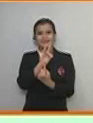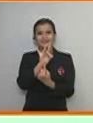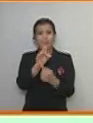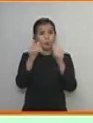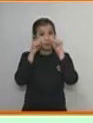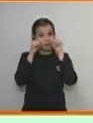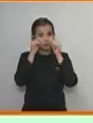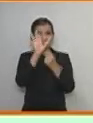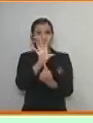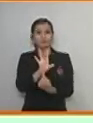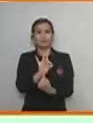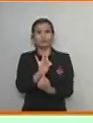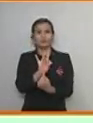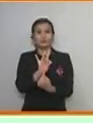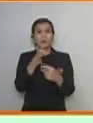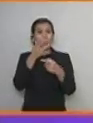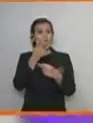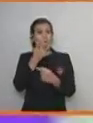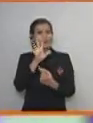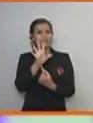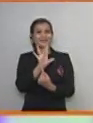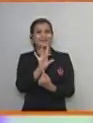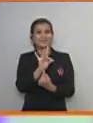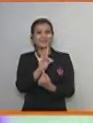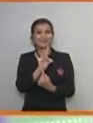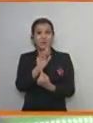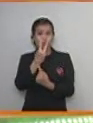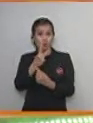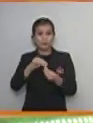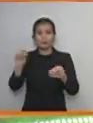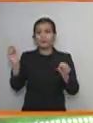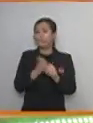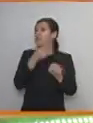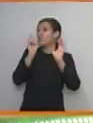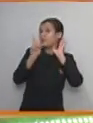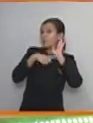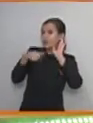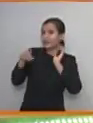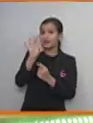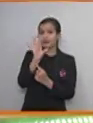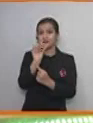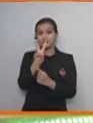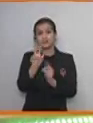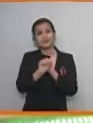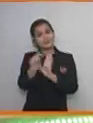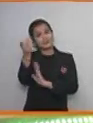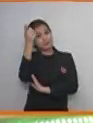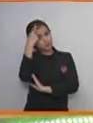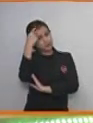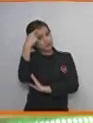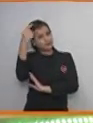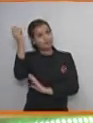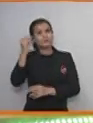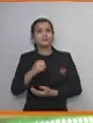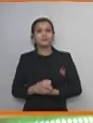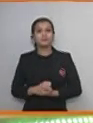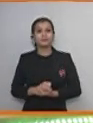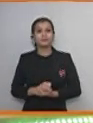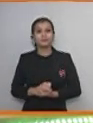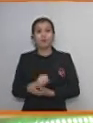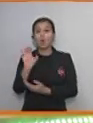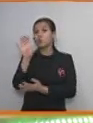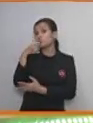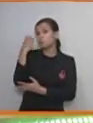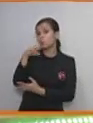dígito, atentos. Y mucha suerte, porque este es el 2. El número favorecido es el 82 con su símbolo de sueños